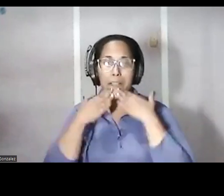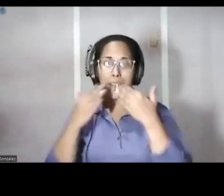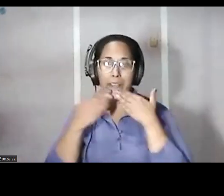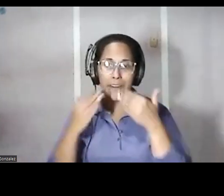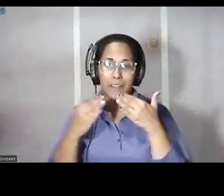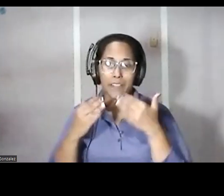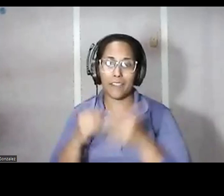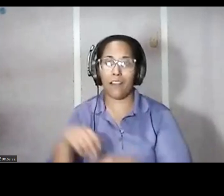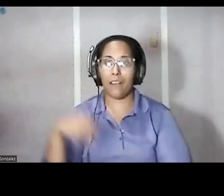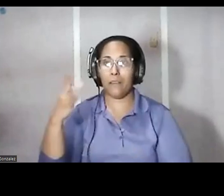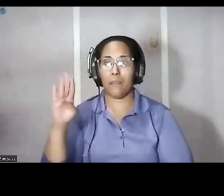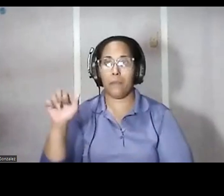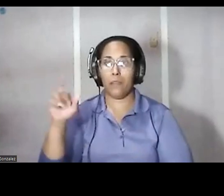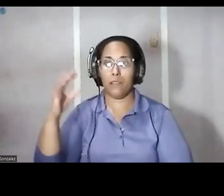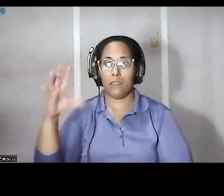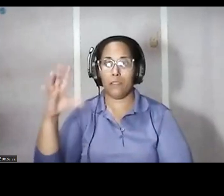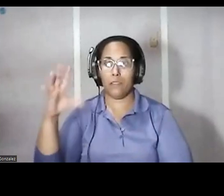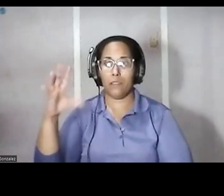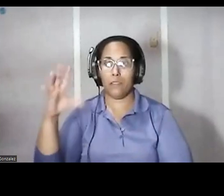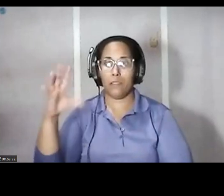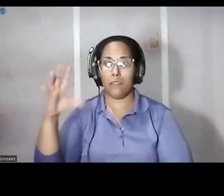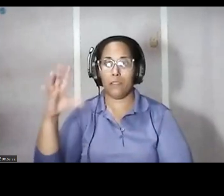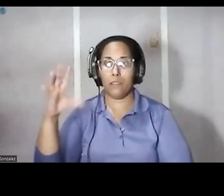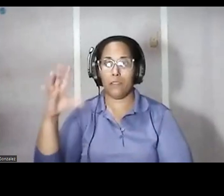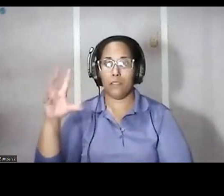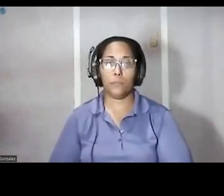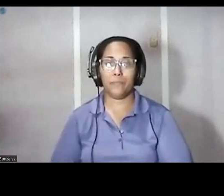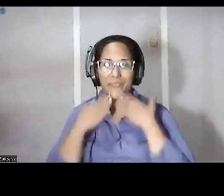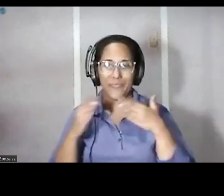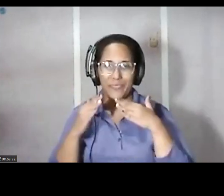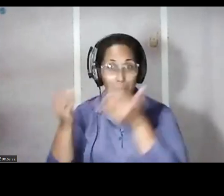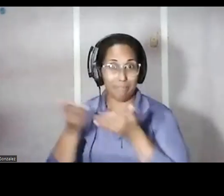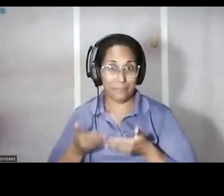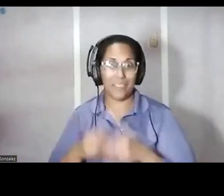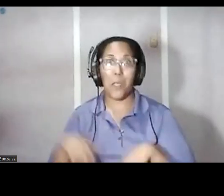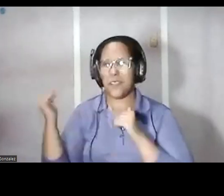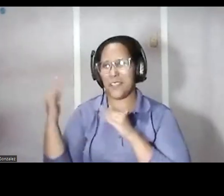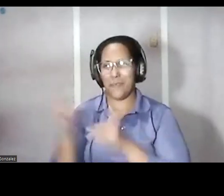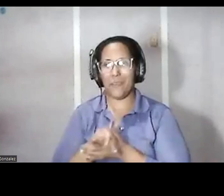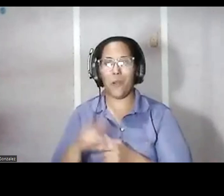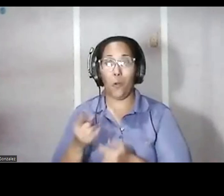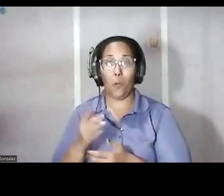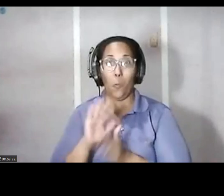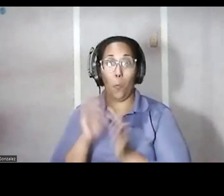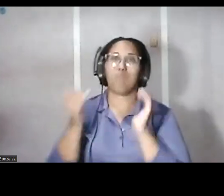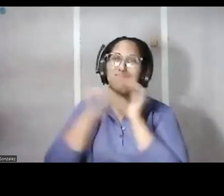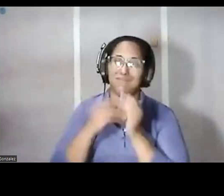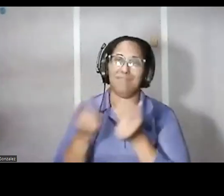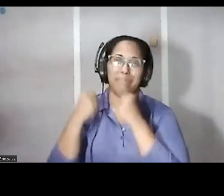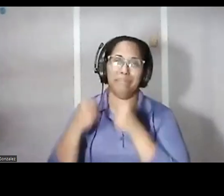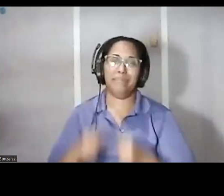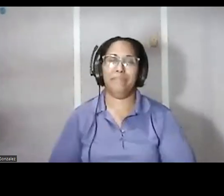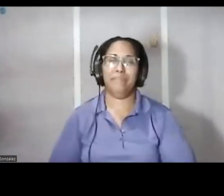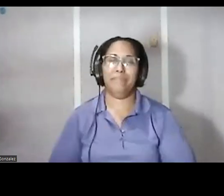la doctora Barceló. Gracias a ustedes Así que por estar. Y espero que podamos seguir con esto, ¿no? En